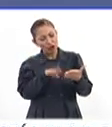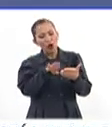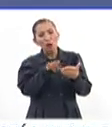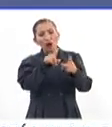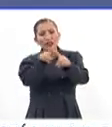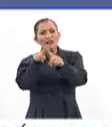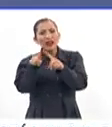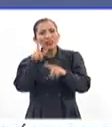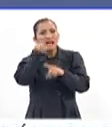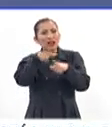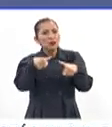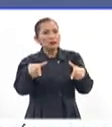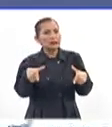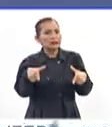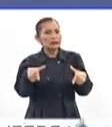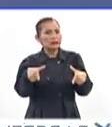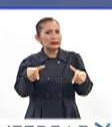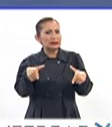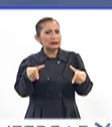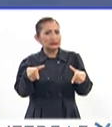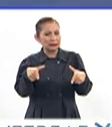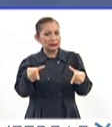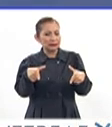es la diversidad lingüística.